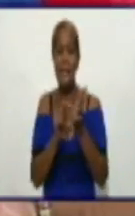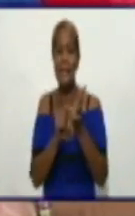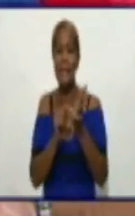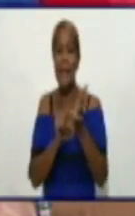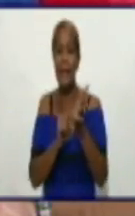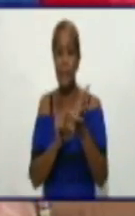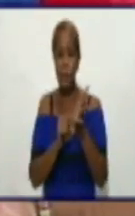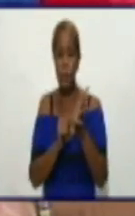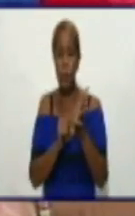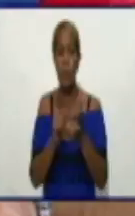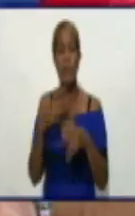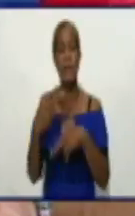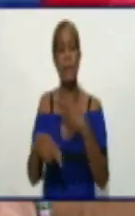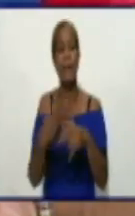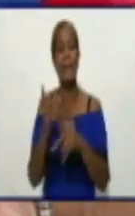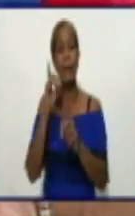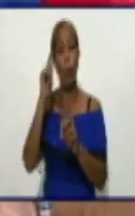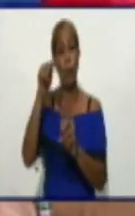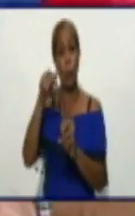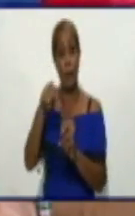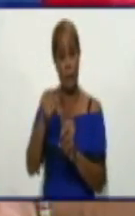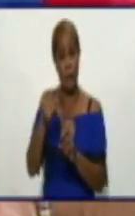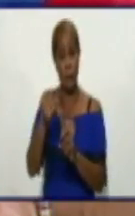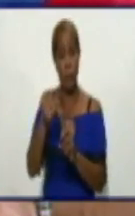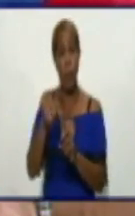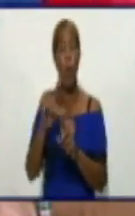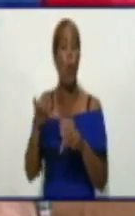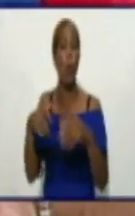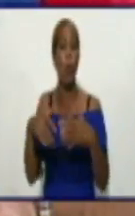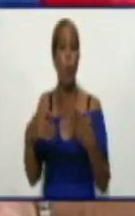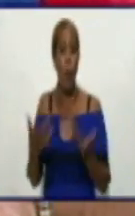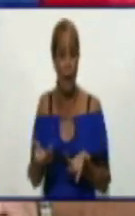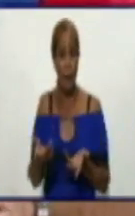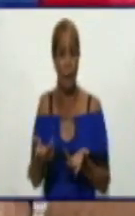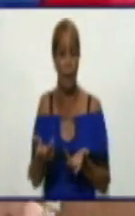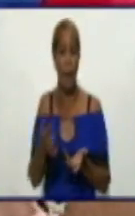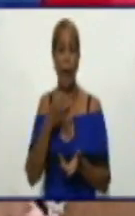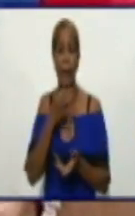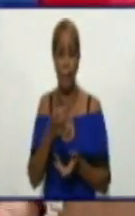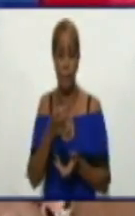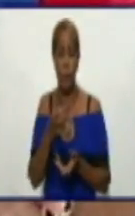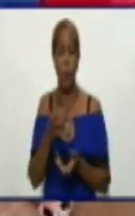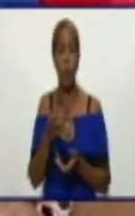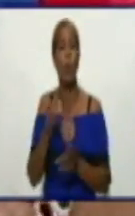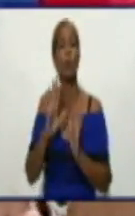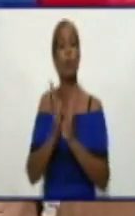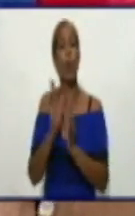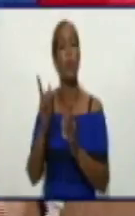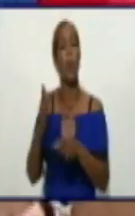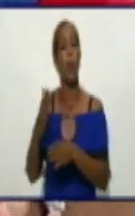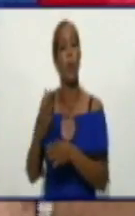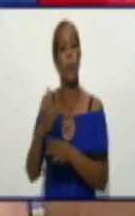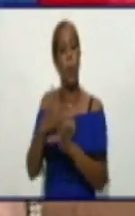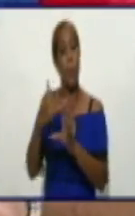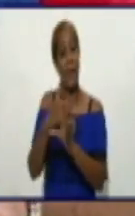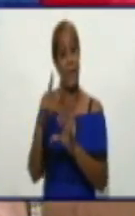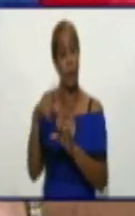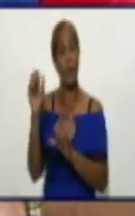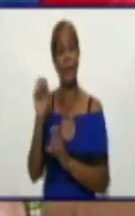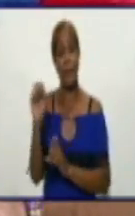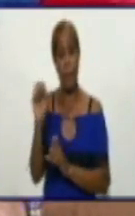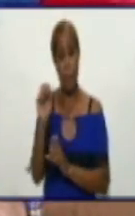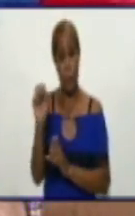con el objetivo de determinar cuáles eran los vehículos que estaban circulando para un futuro decomisarlo. Es decir, eso fue una expectativa que se creó en la población, no se creyó que iba a llegar